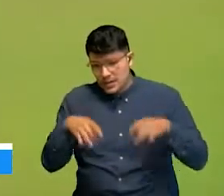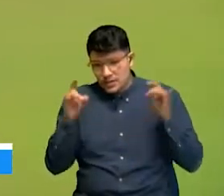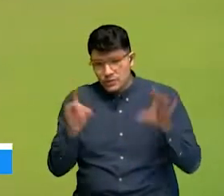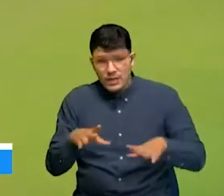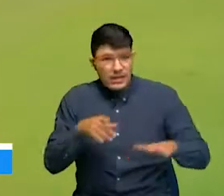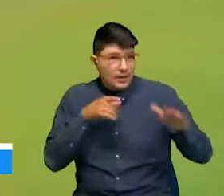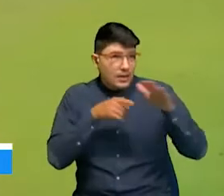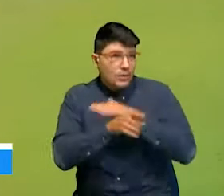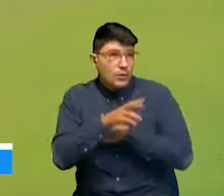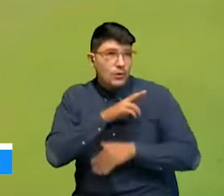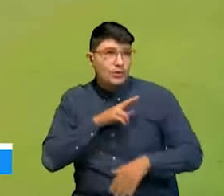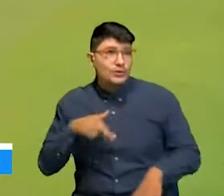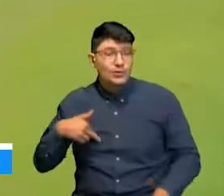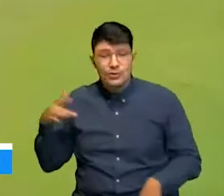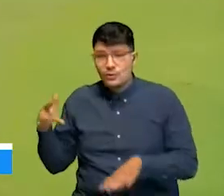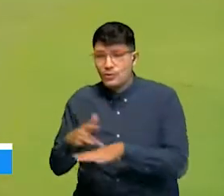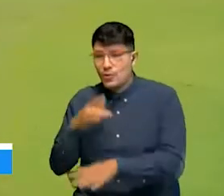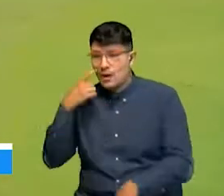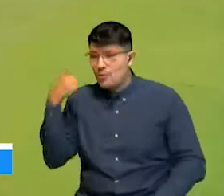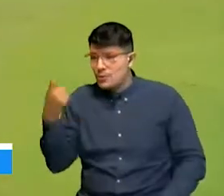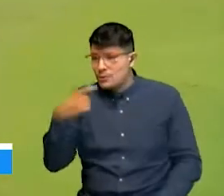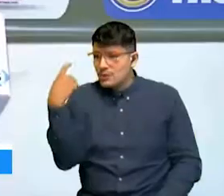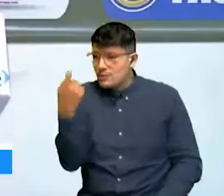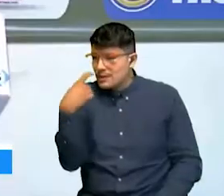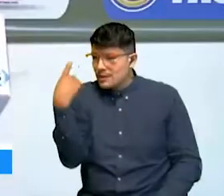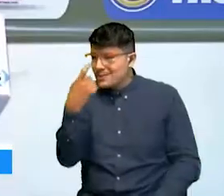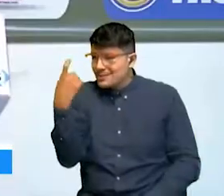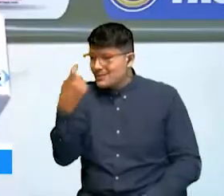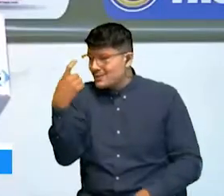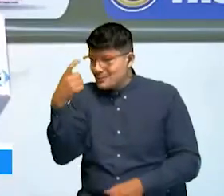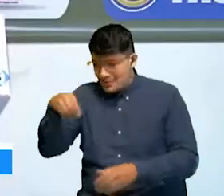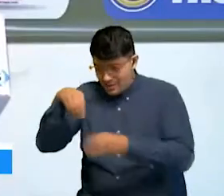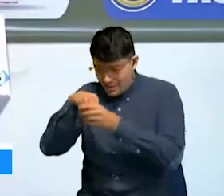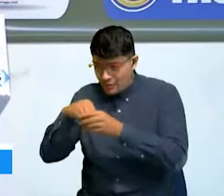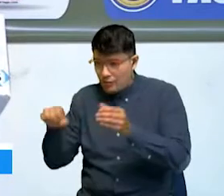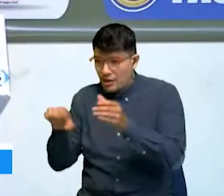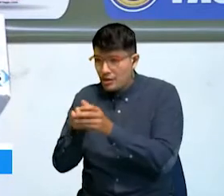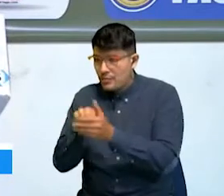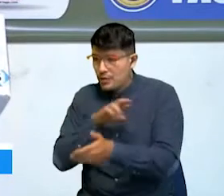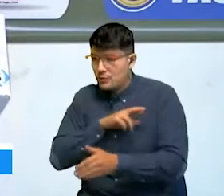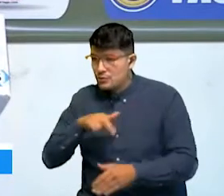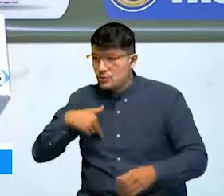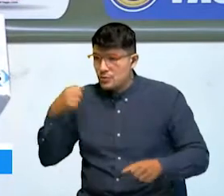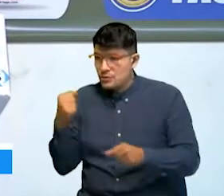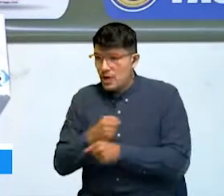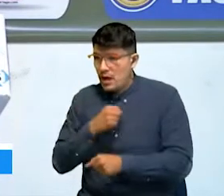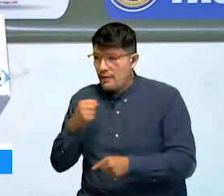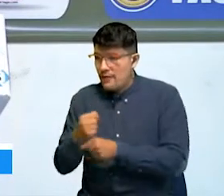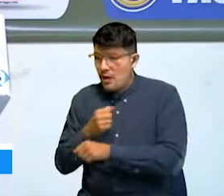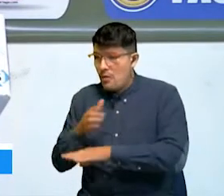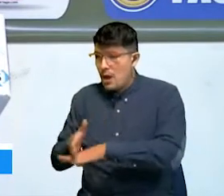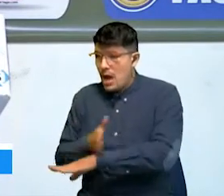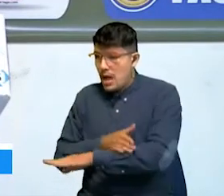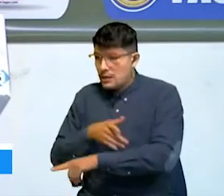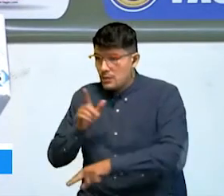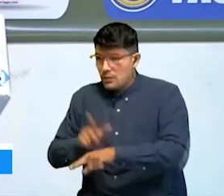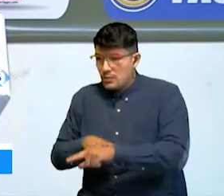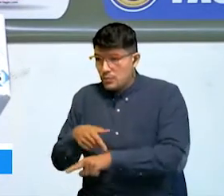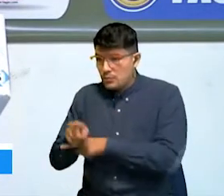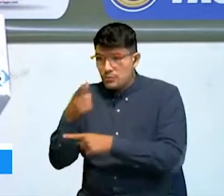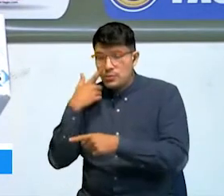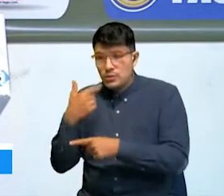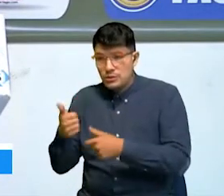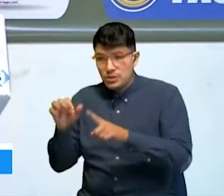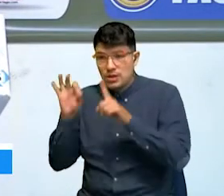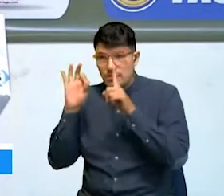buscar en el interior del equipo y lo estamos trabajando, ha sido una pretemporada muy buena. Y